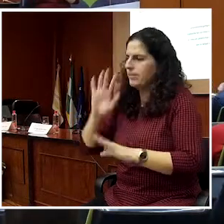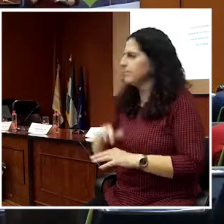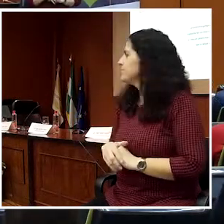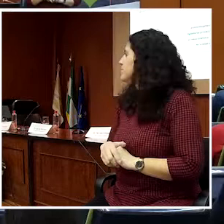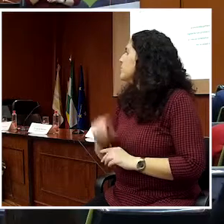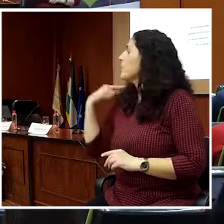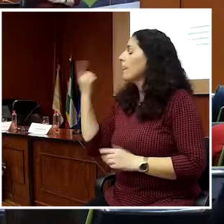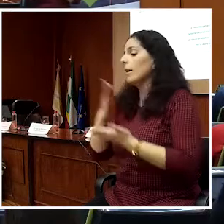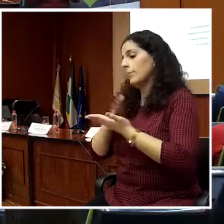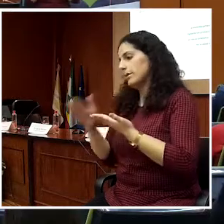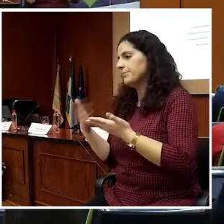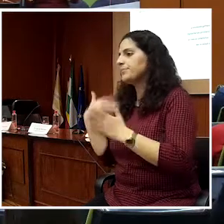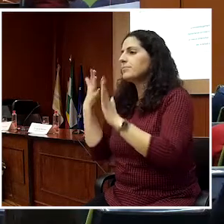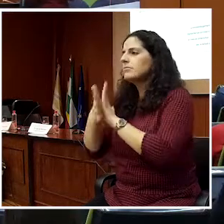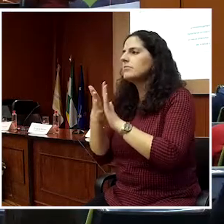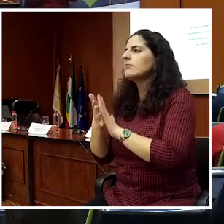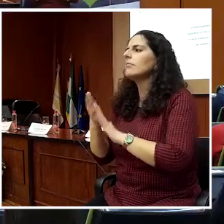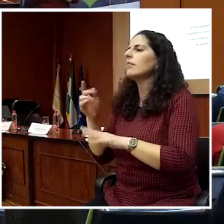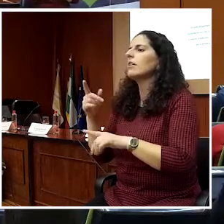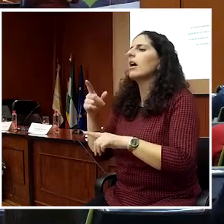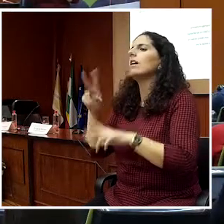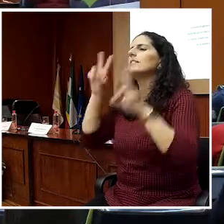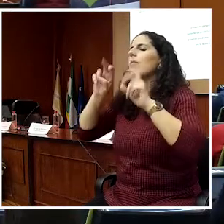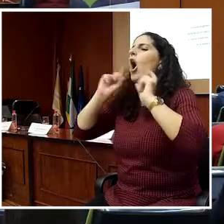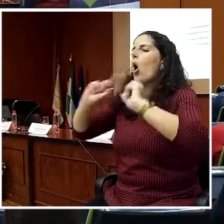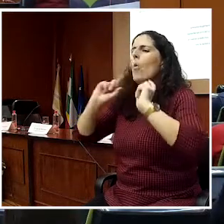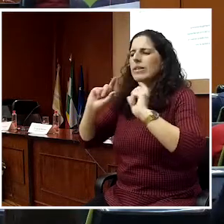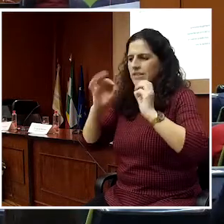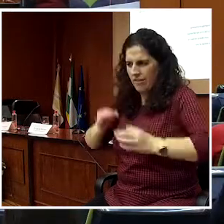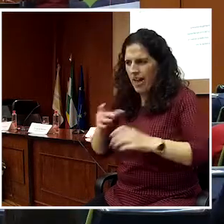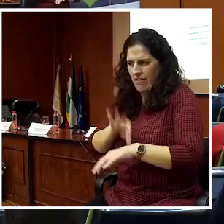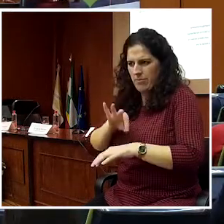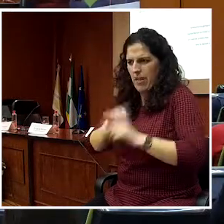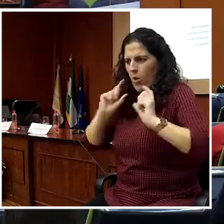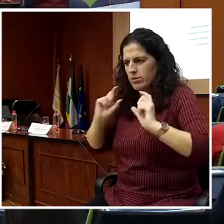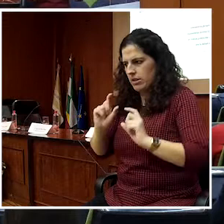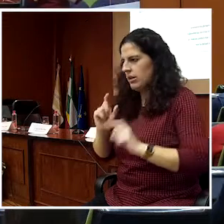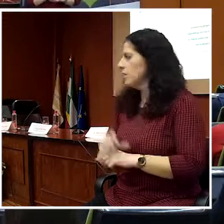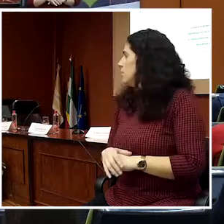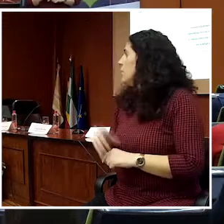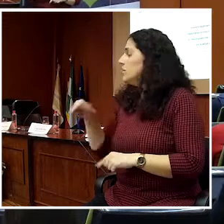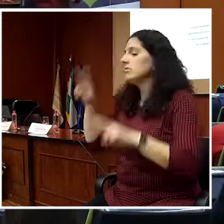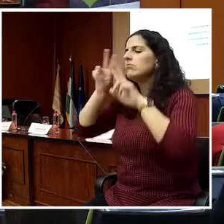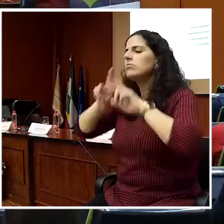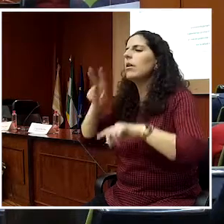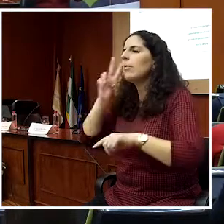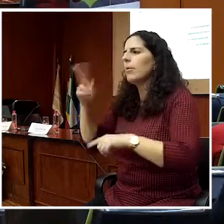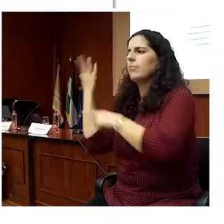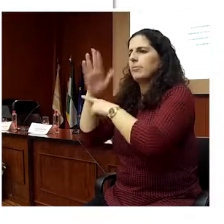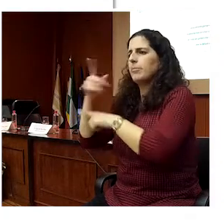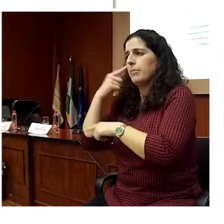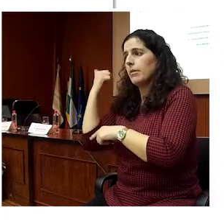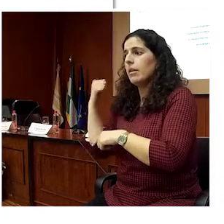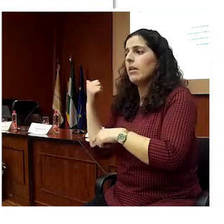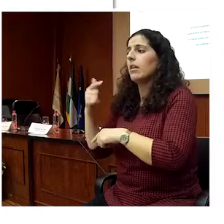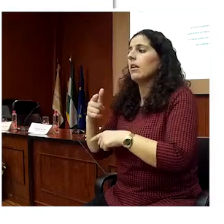otra parte hablando ya de la obesidad. Me he traído también este otro estudio para que vean